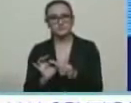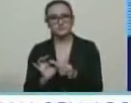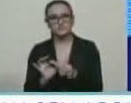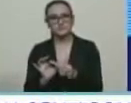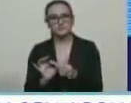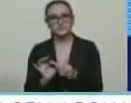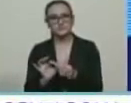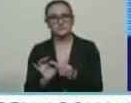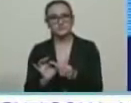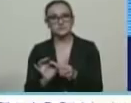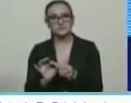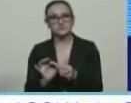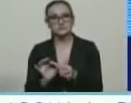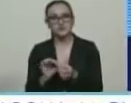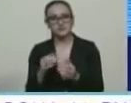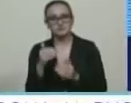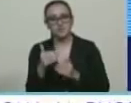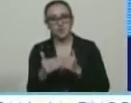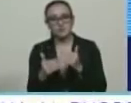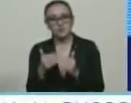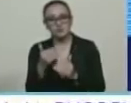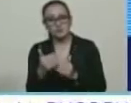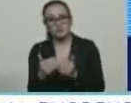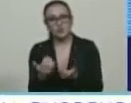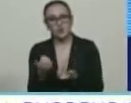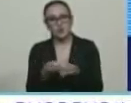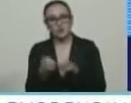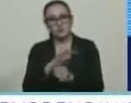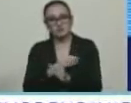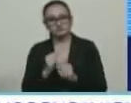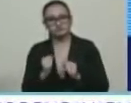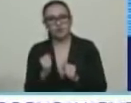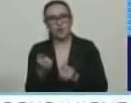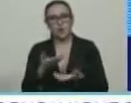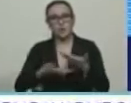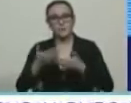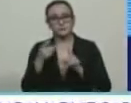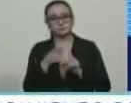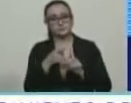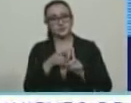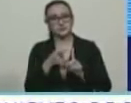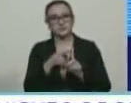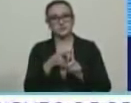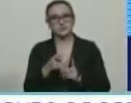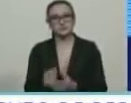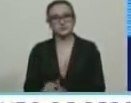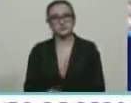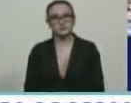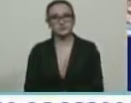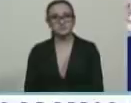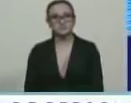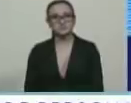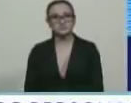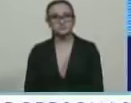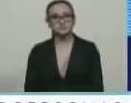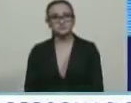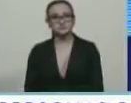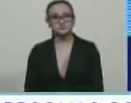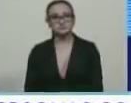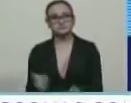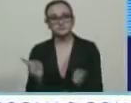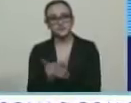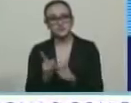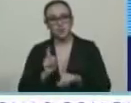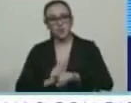para que vaya floreciendo una economía poderosa, el comercio en primer lugar. Hemos pasado en poco tiempo